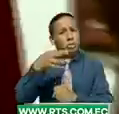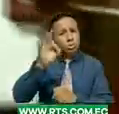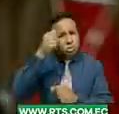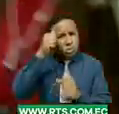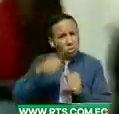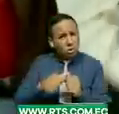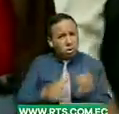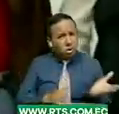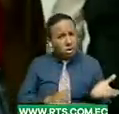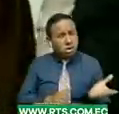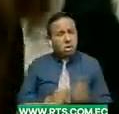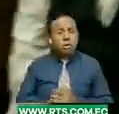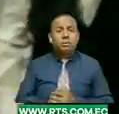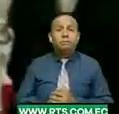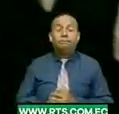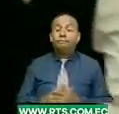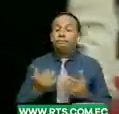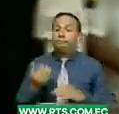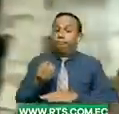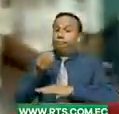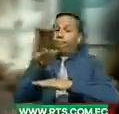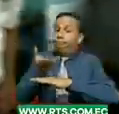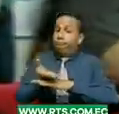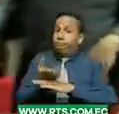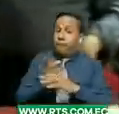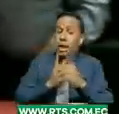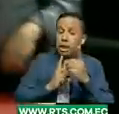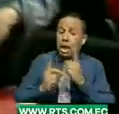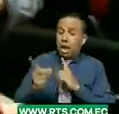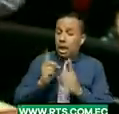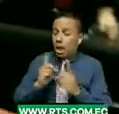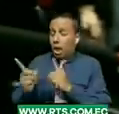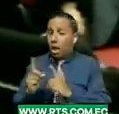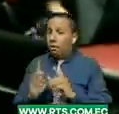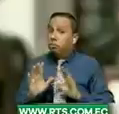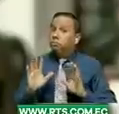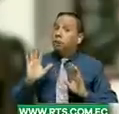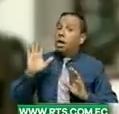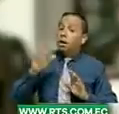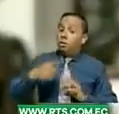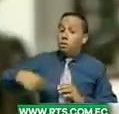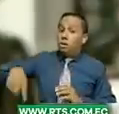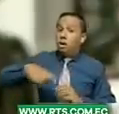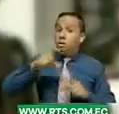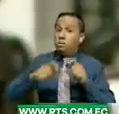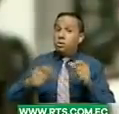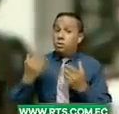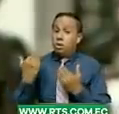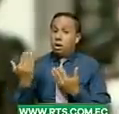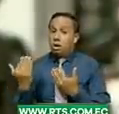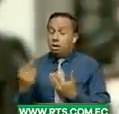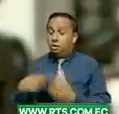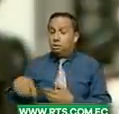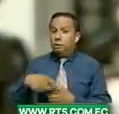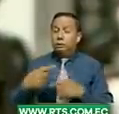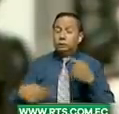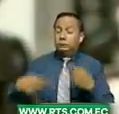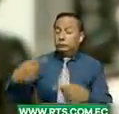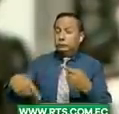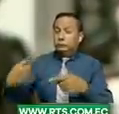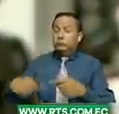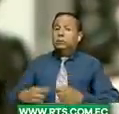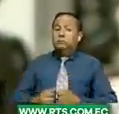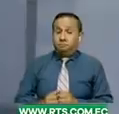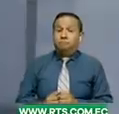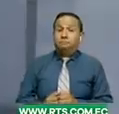El diálogo se pone sobre la mesa, pero las tensiones políticas persisten, informó Valeria Navarro.